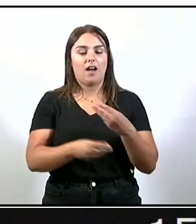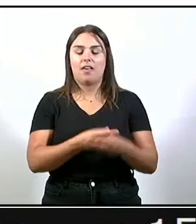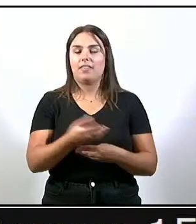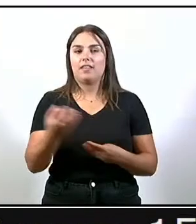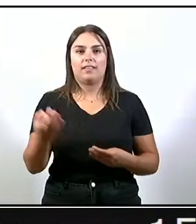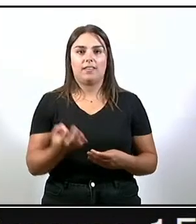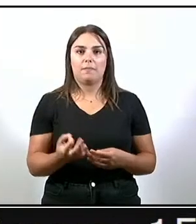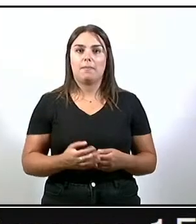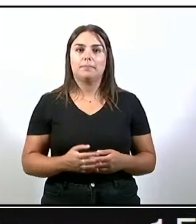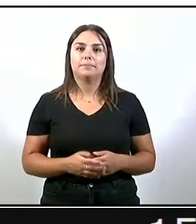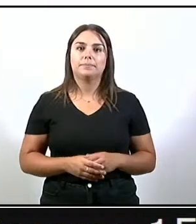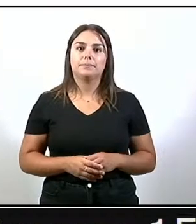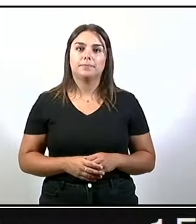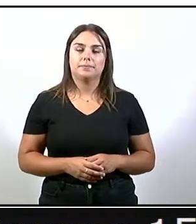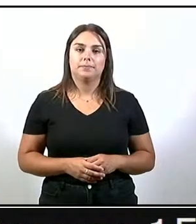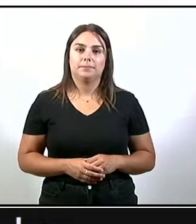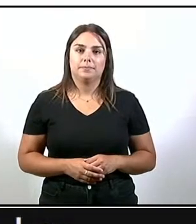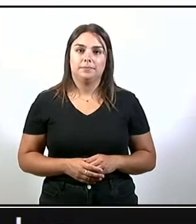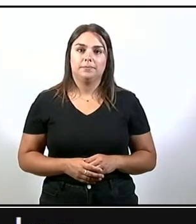debate.